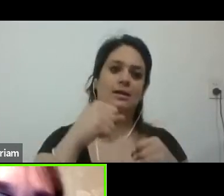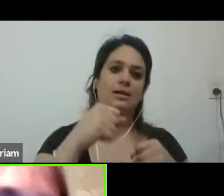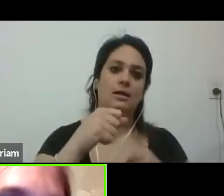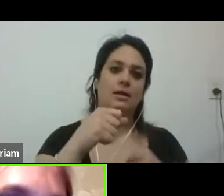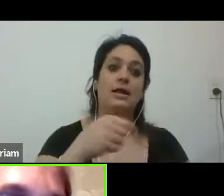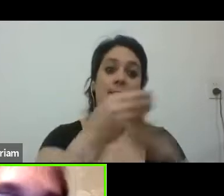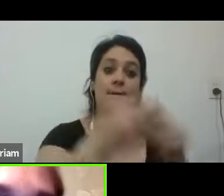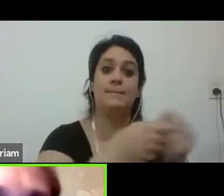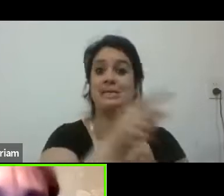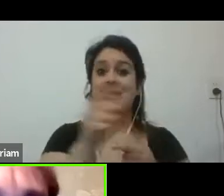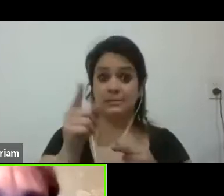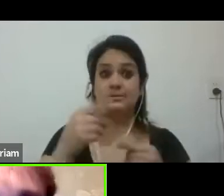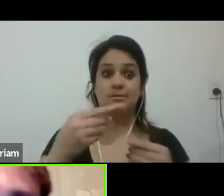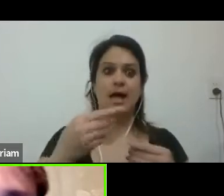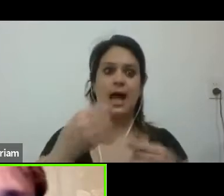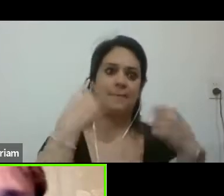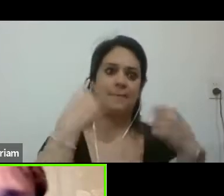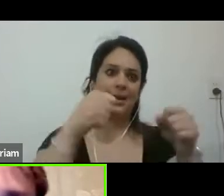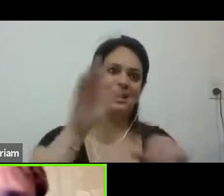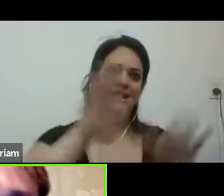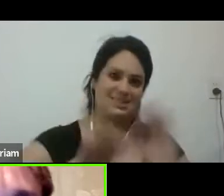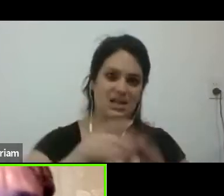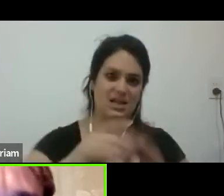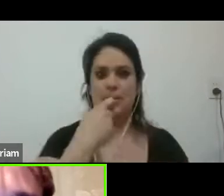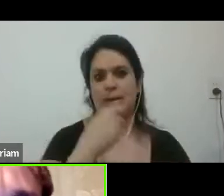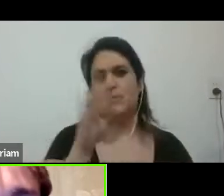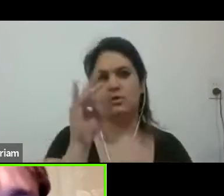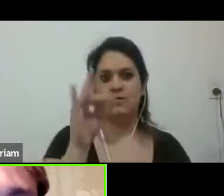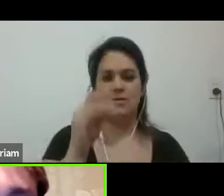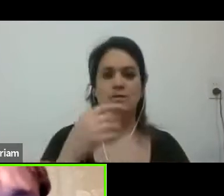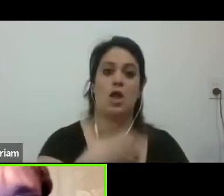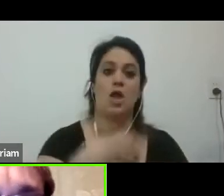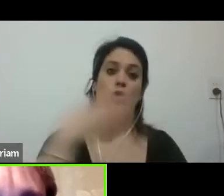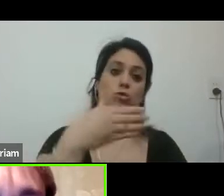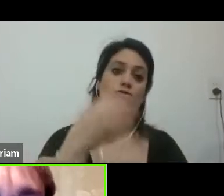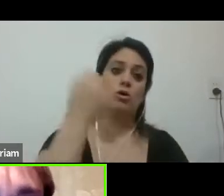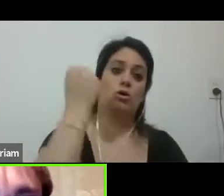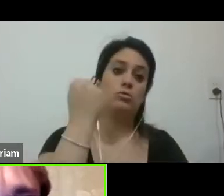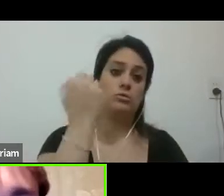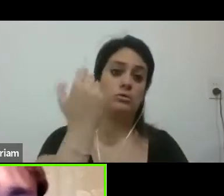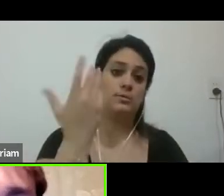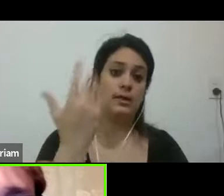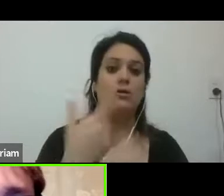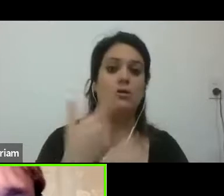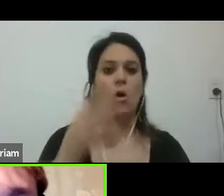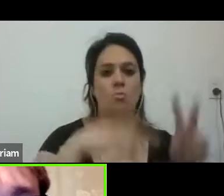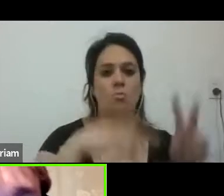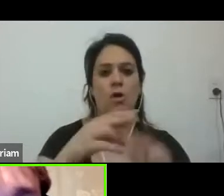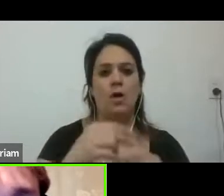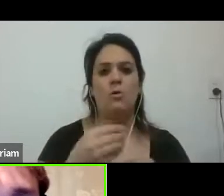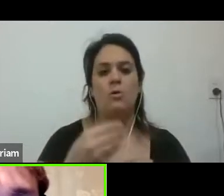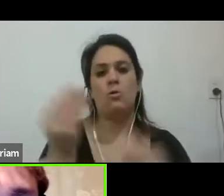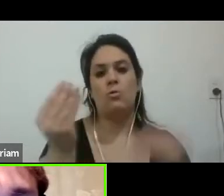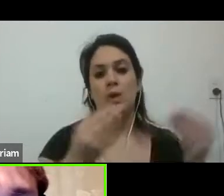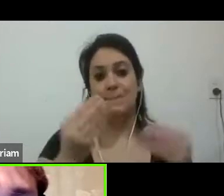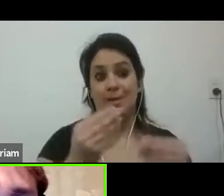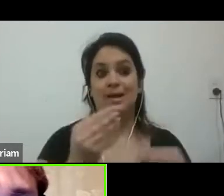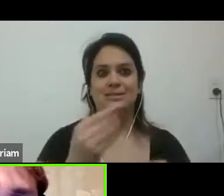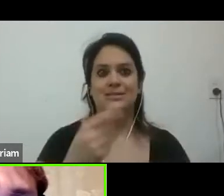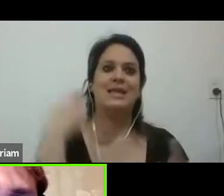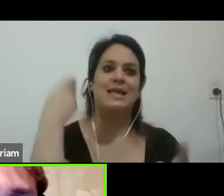cuando algún alumno está con complicaciones de cursado económicos generalmente buscamos de encontrarle este tipo de pasantías